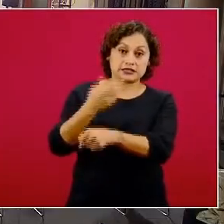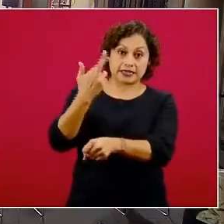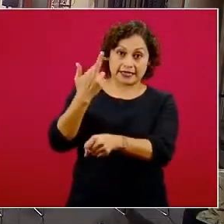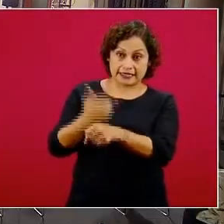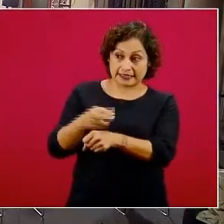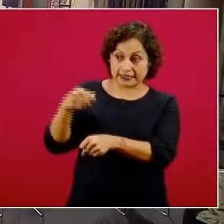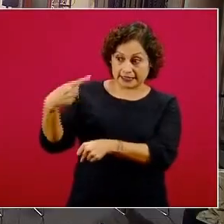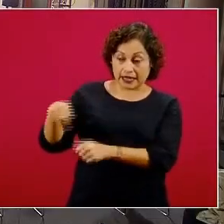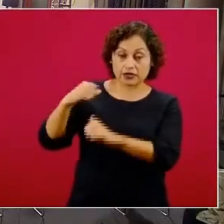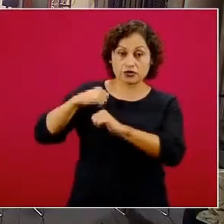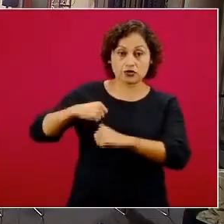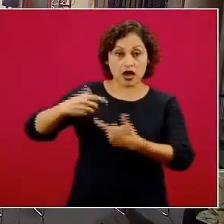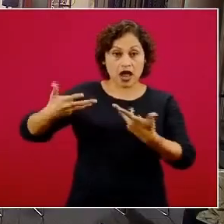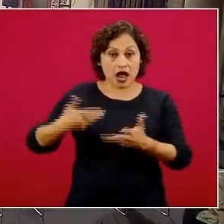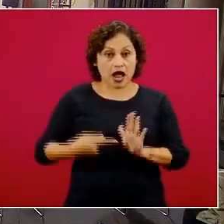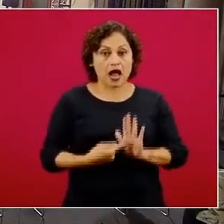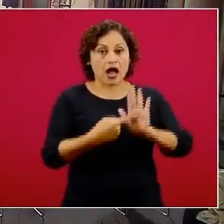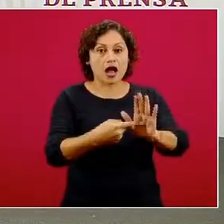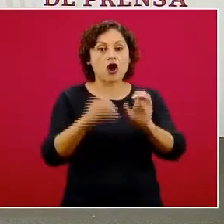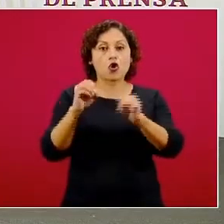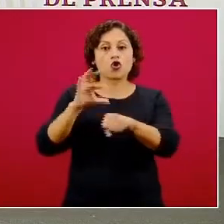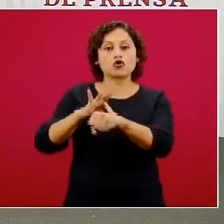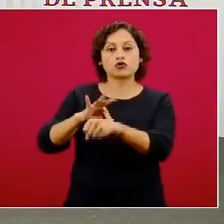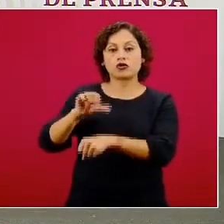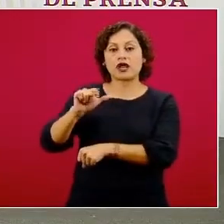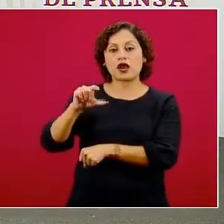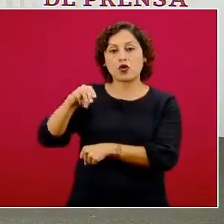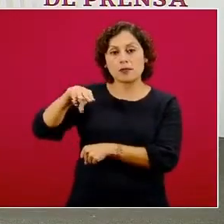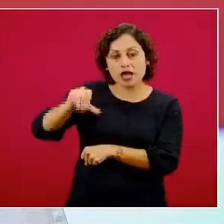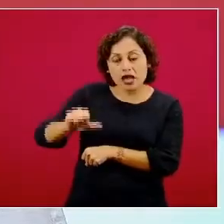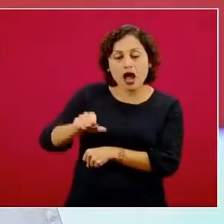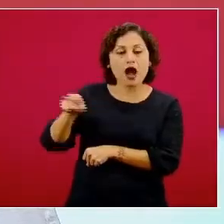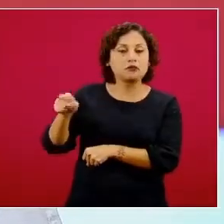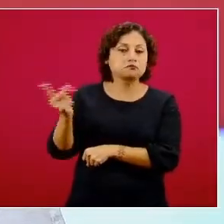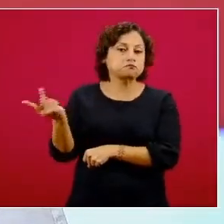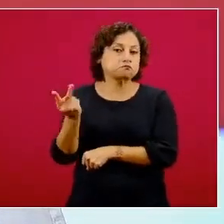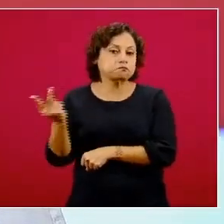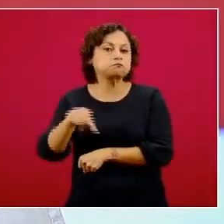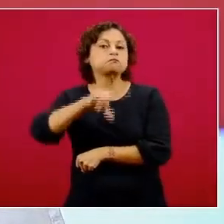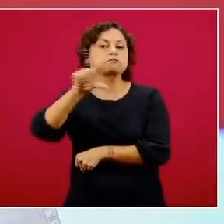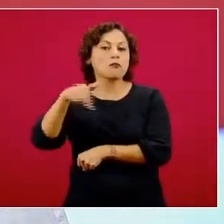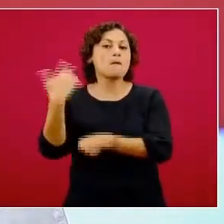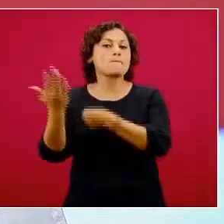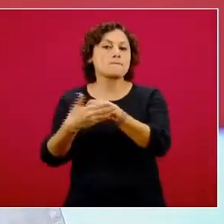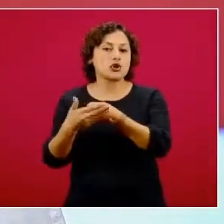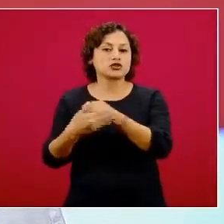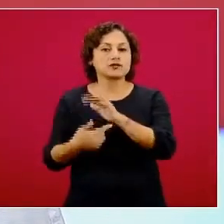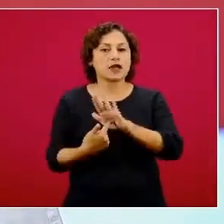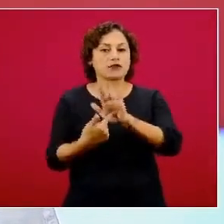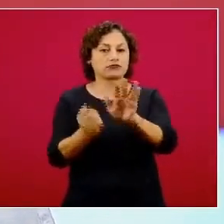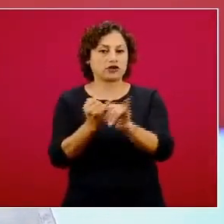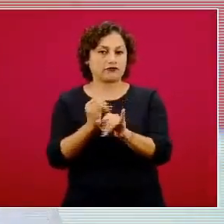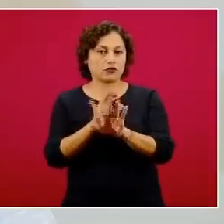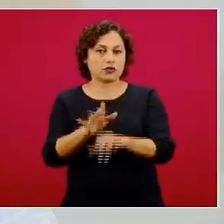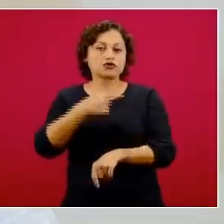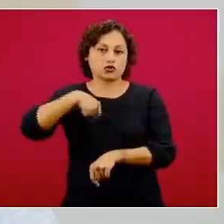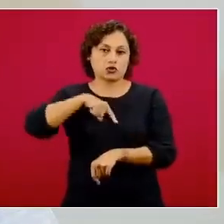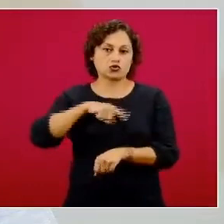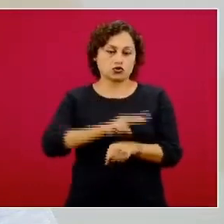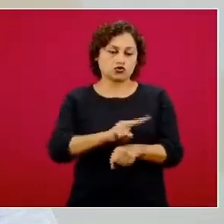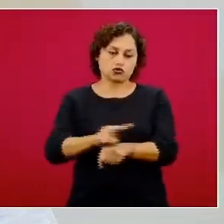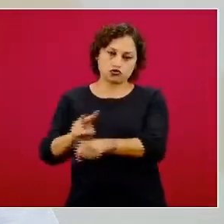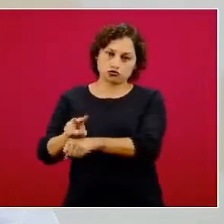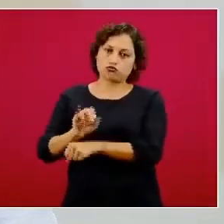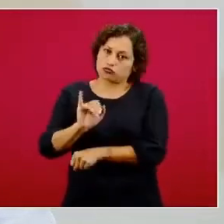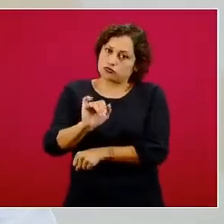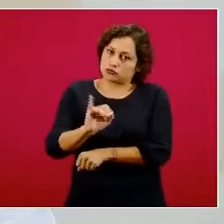el director general de epidemiología, el doctor Alomía, estaremos justamente pues nosotros brindando estos detalles. Pero sí,